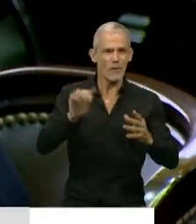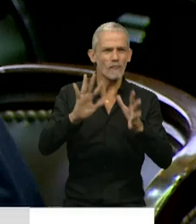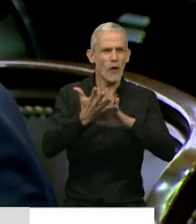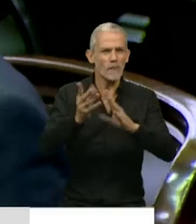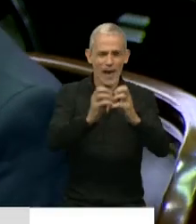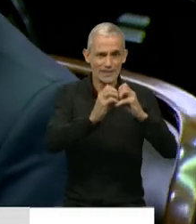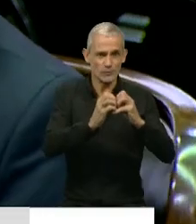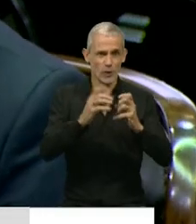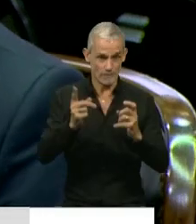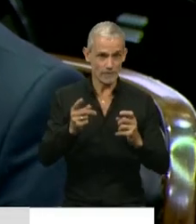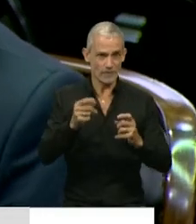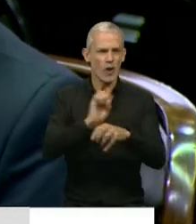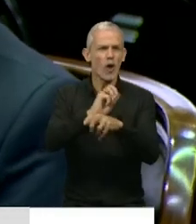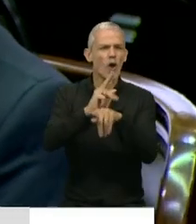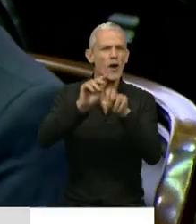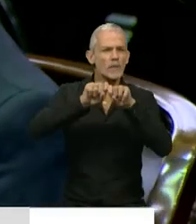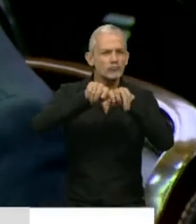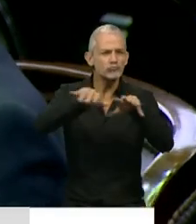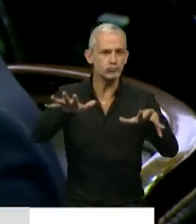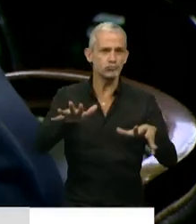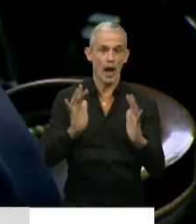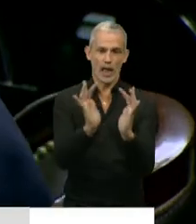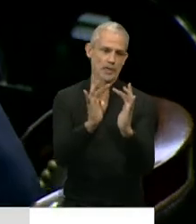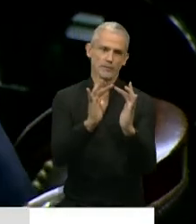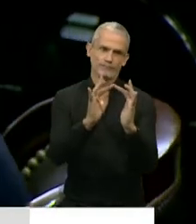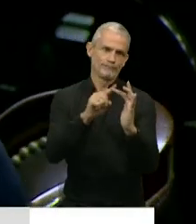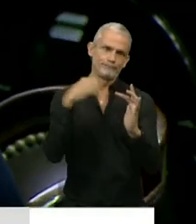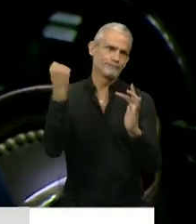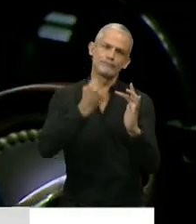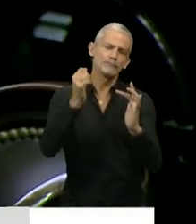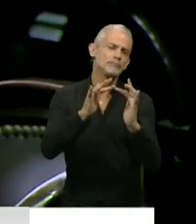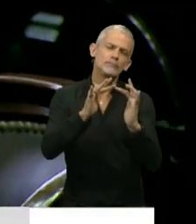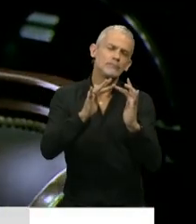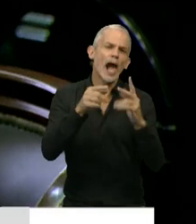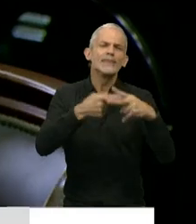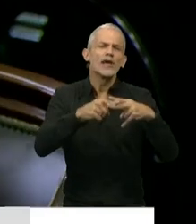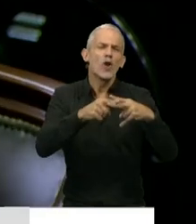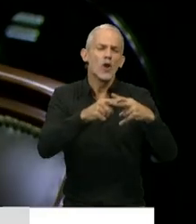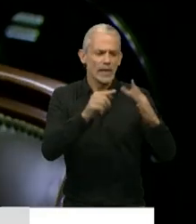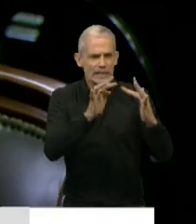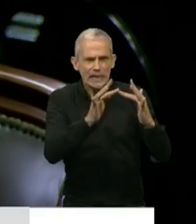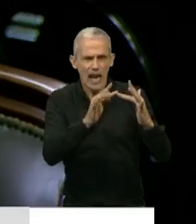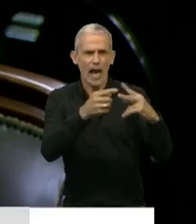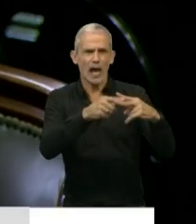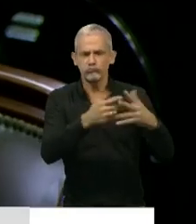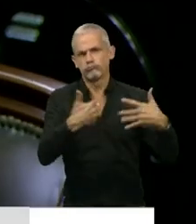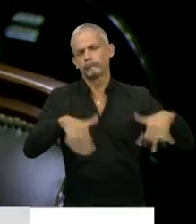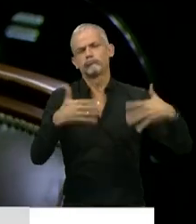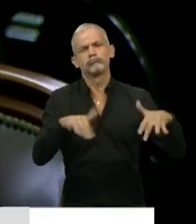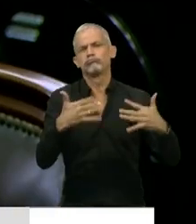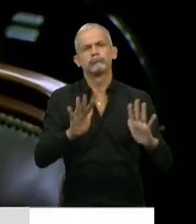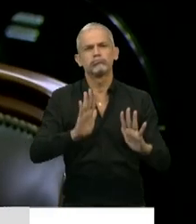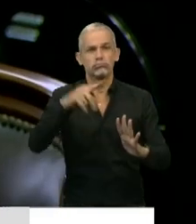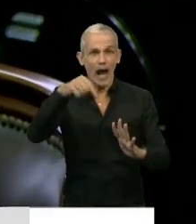En esta pandemia, lo digital, el uso de la tecnología, señor presidente, ha